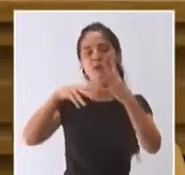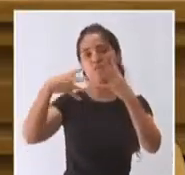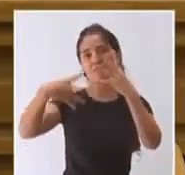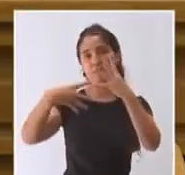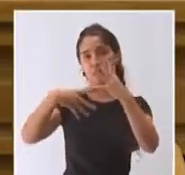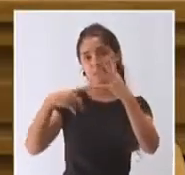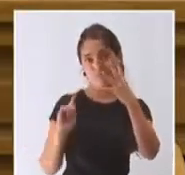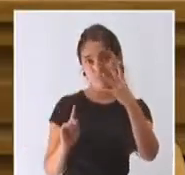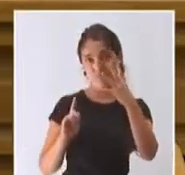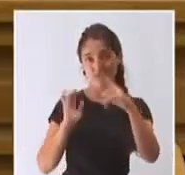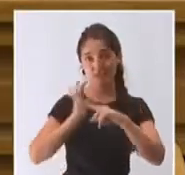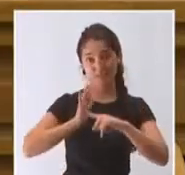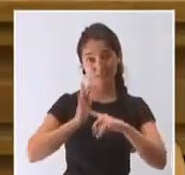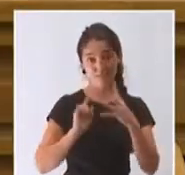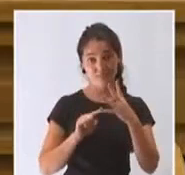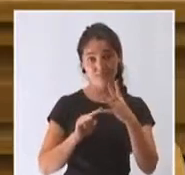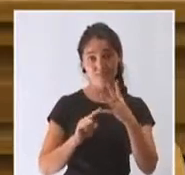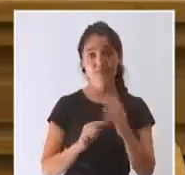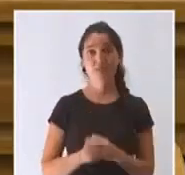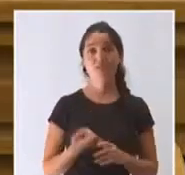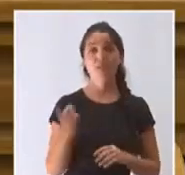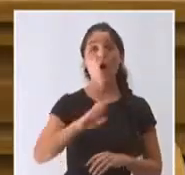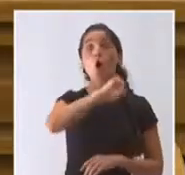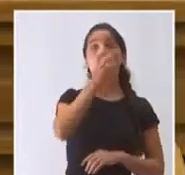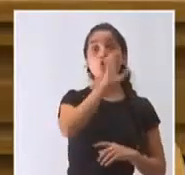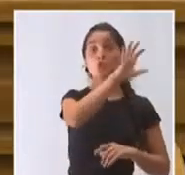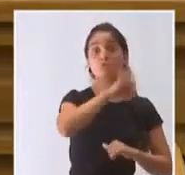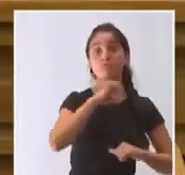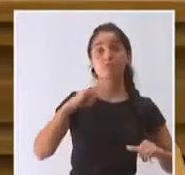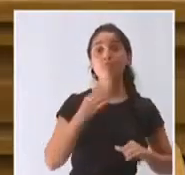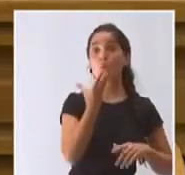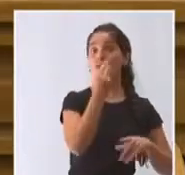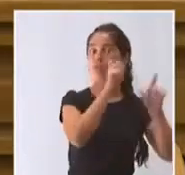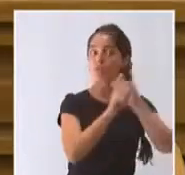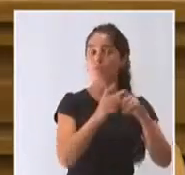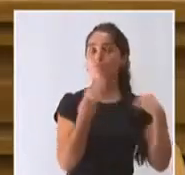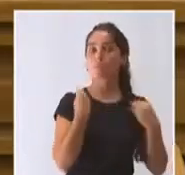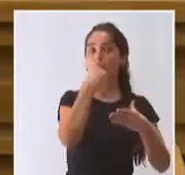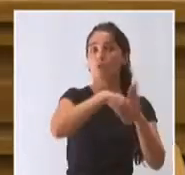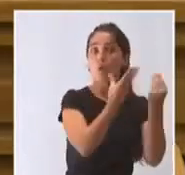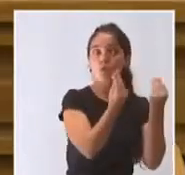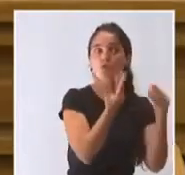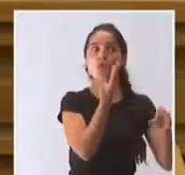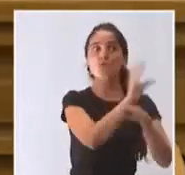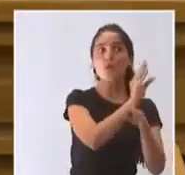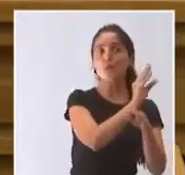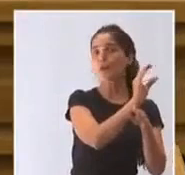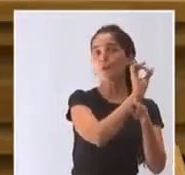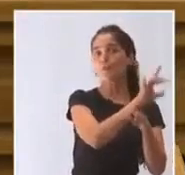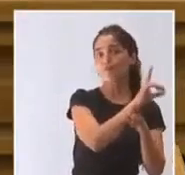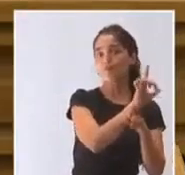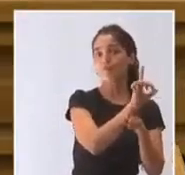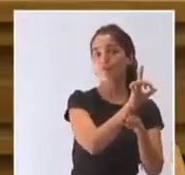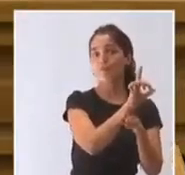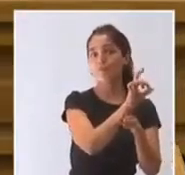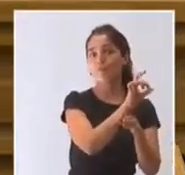no está la cuarta otras grandes con mucha población no están tan mal financiadas es por tanto no sólo es un problema de financiación es un problema de